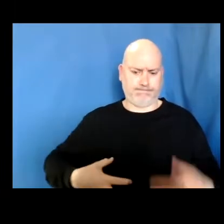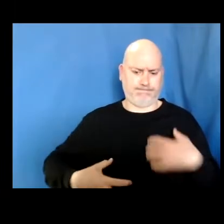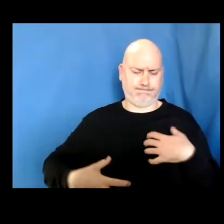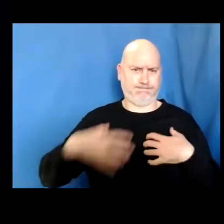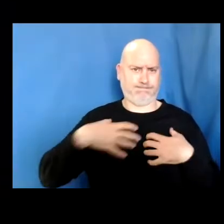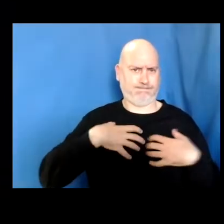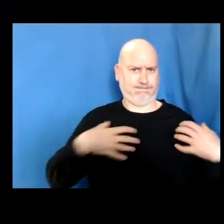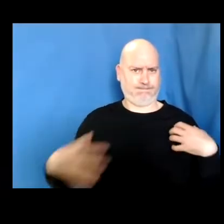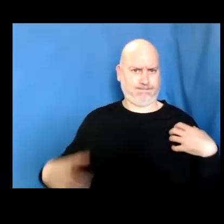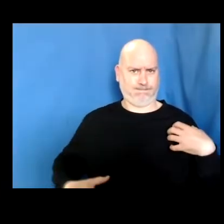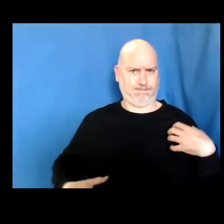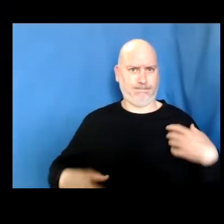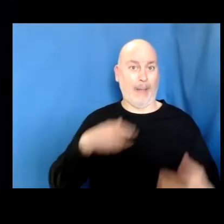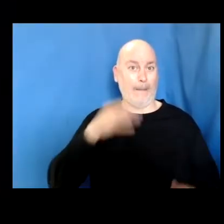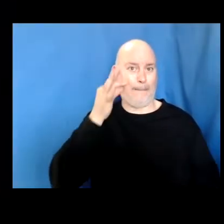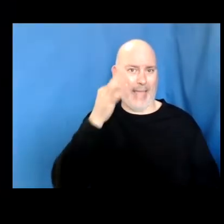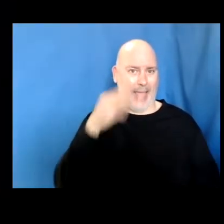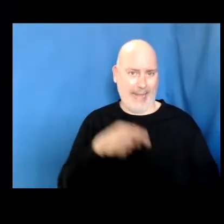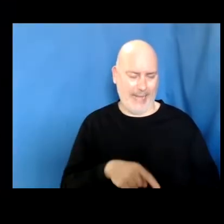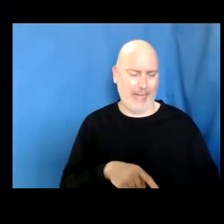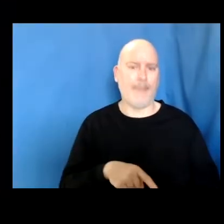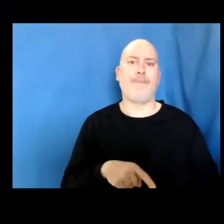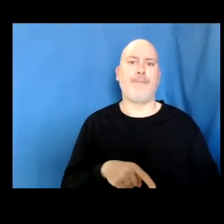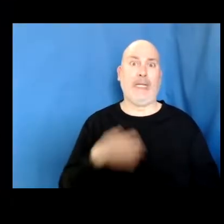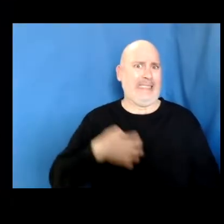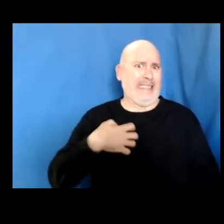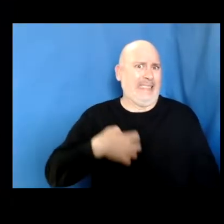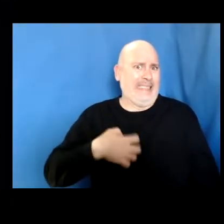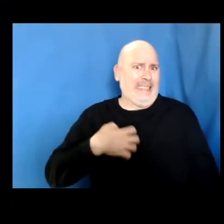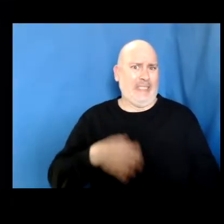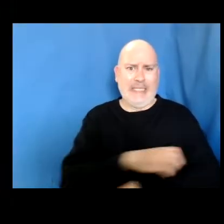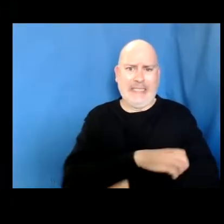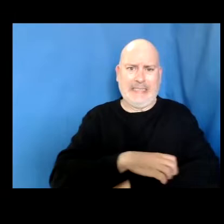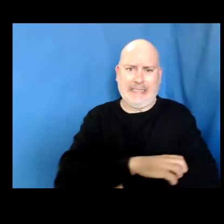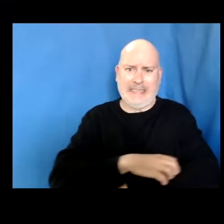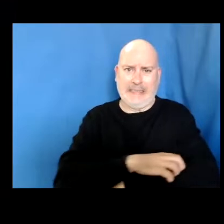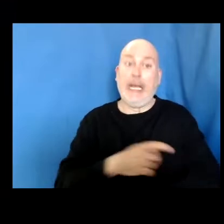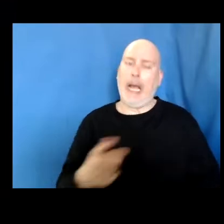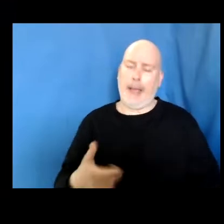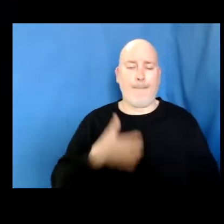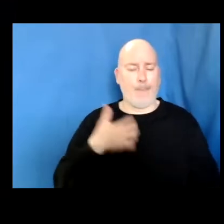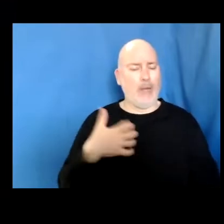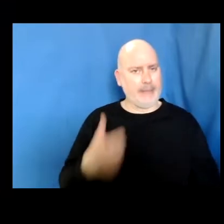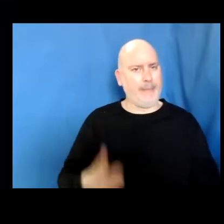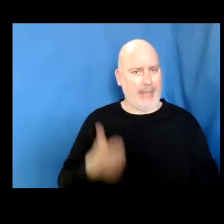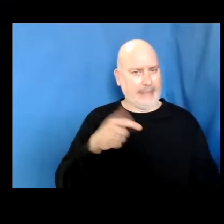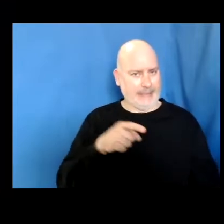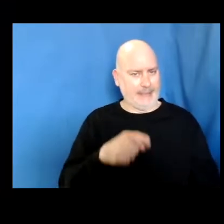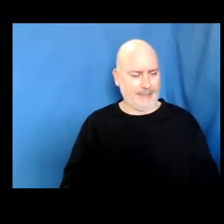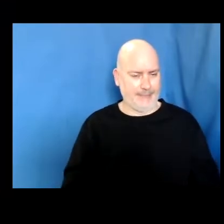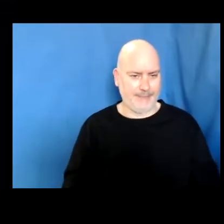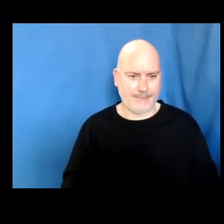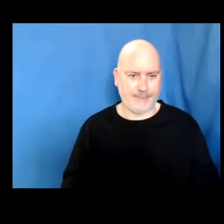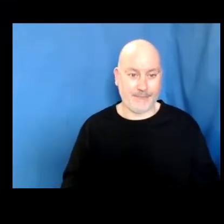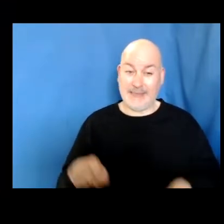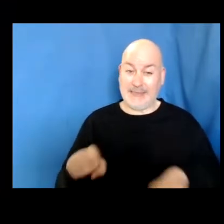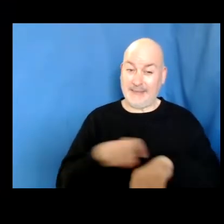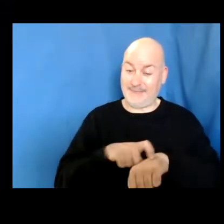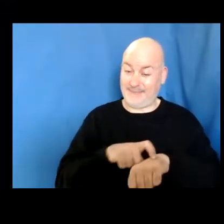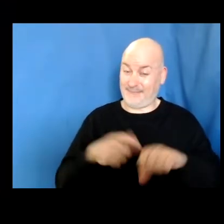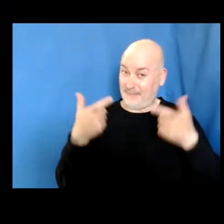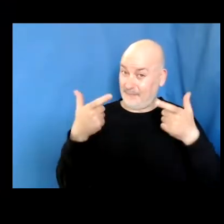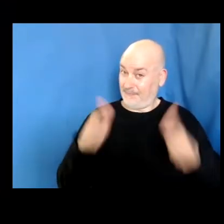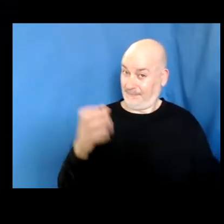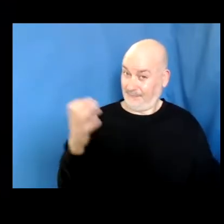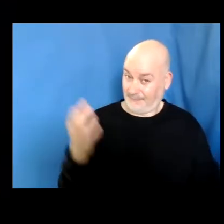abones que aparecen en la piel y que provocan bastante picor, que es lo que más les va a molestar. Las características de esta urticaria